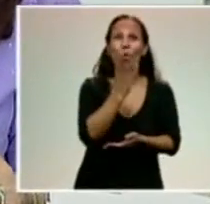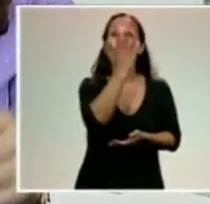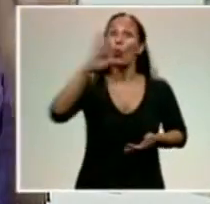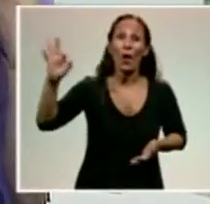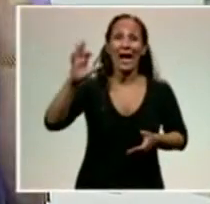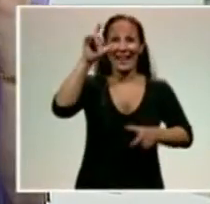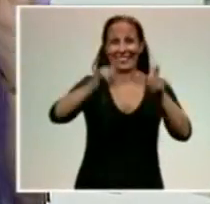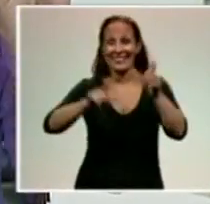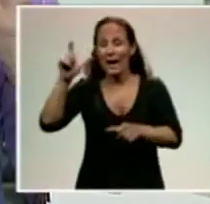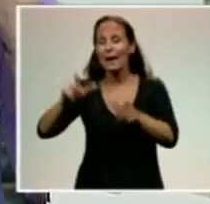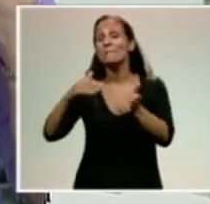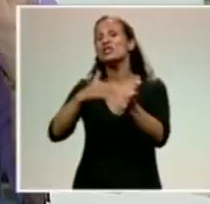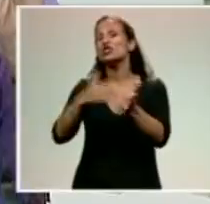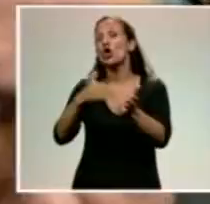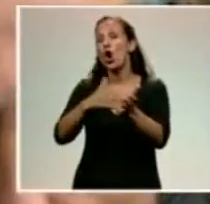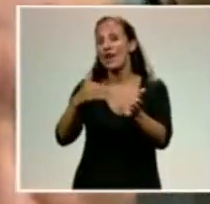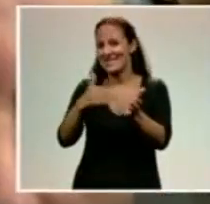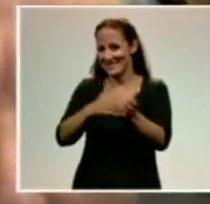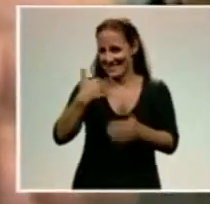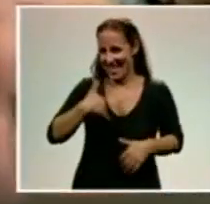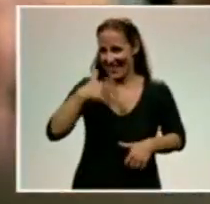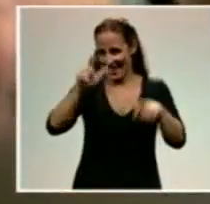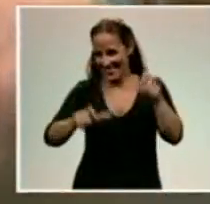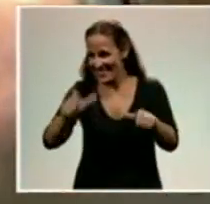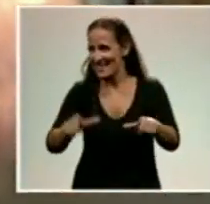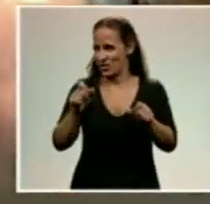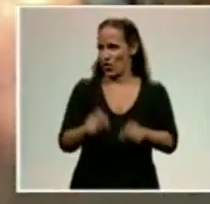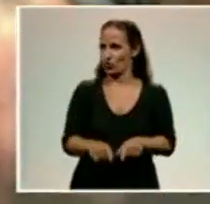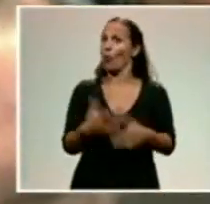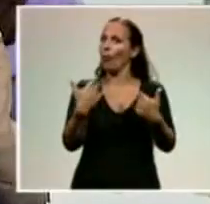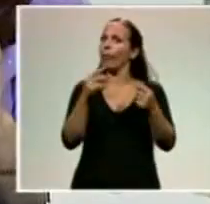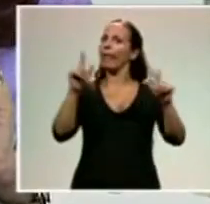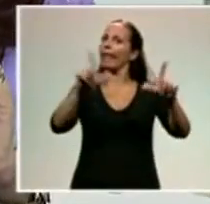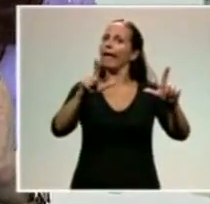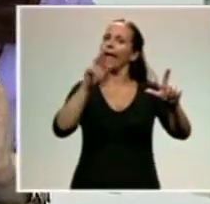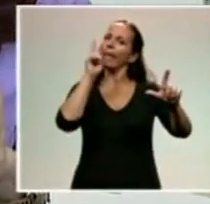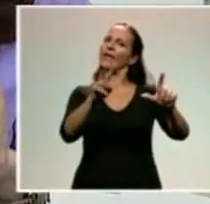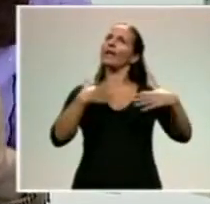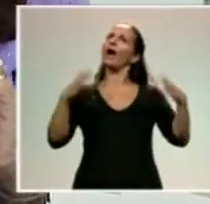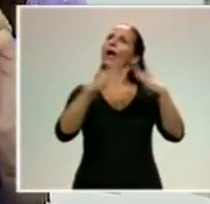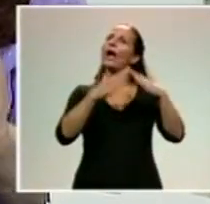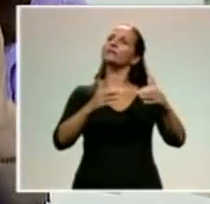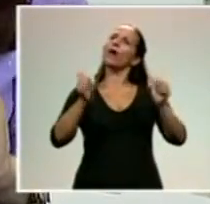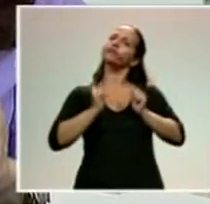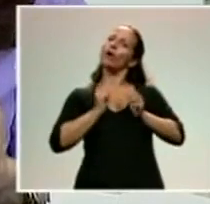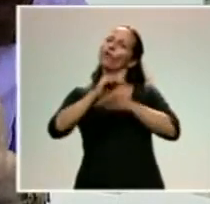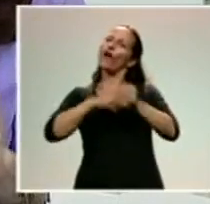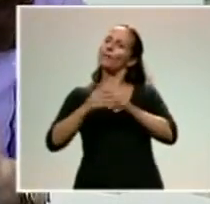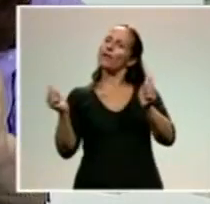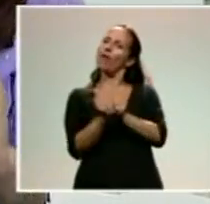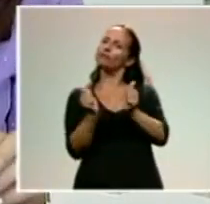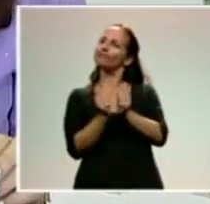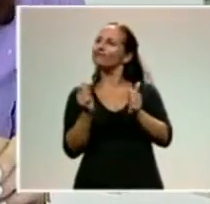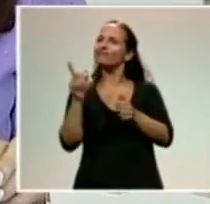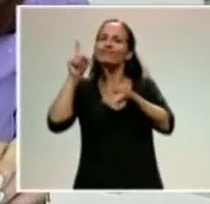argentinos, 40 millones de argentinos, vean en su casa, junto a su familia, a